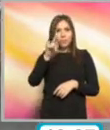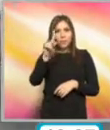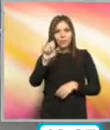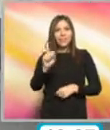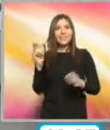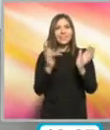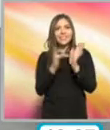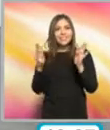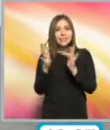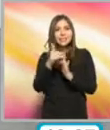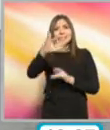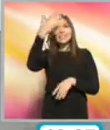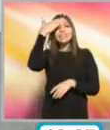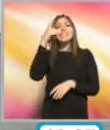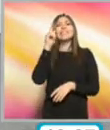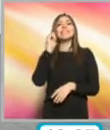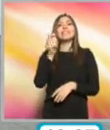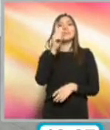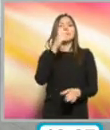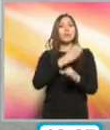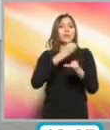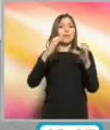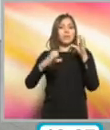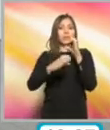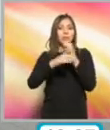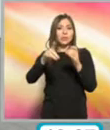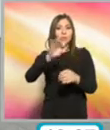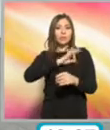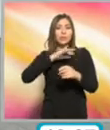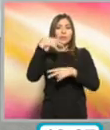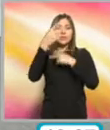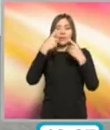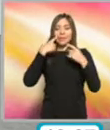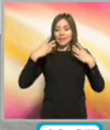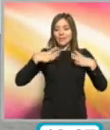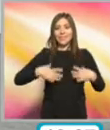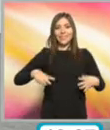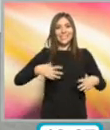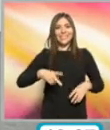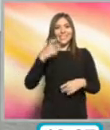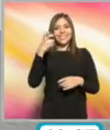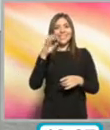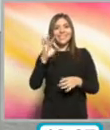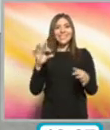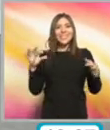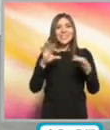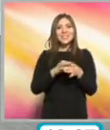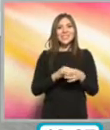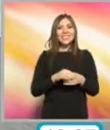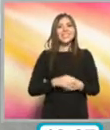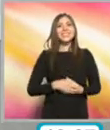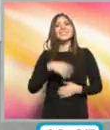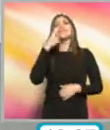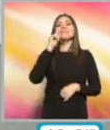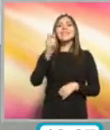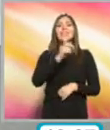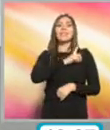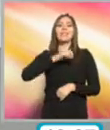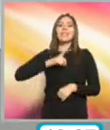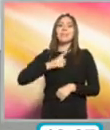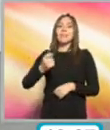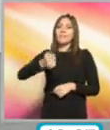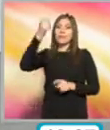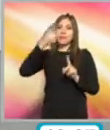de los requisitos para representar a alguno de estos personajes? Bueno, tiene que ser, bueno, de religión